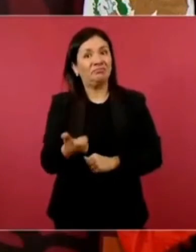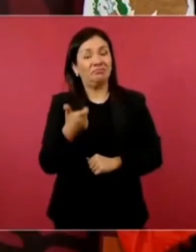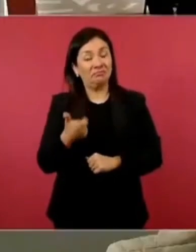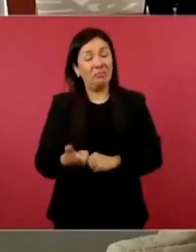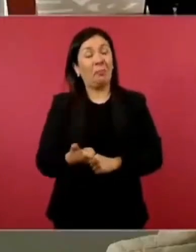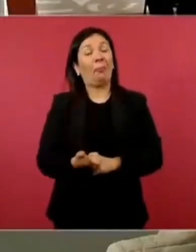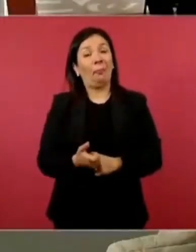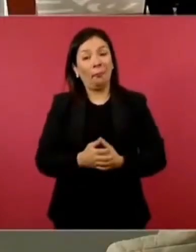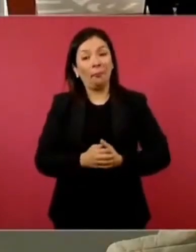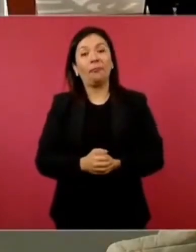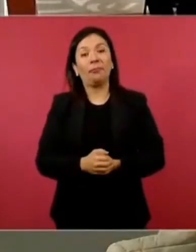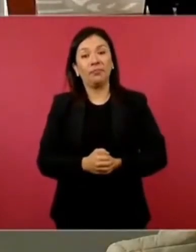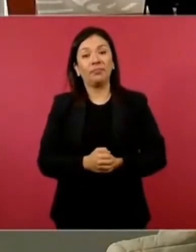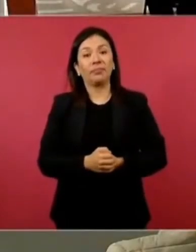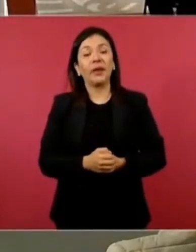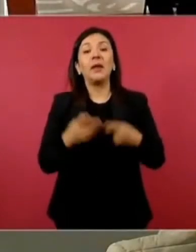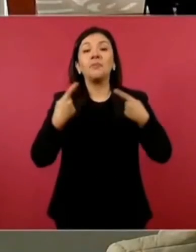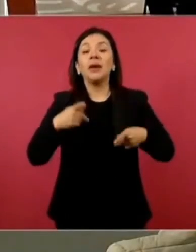Y miren el resultado.